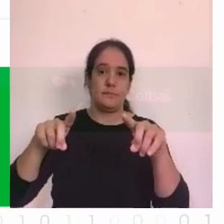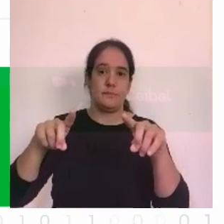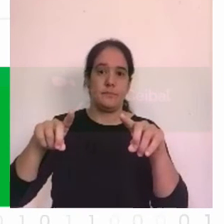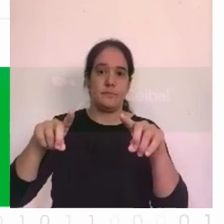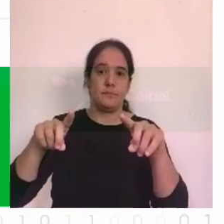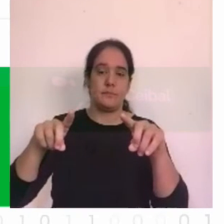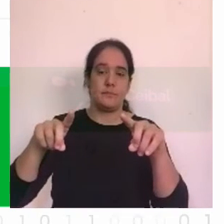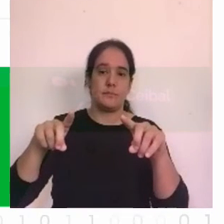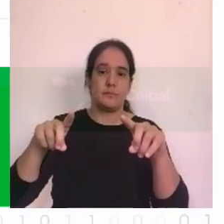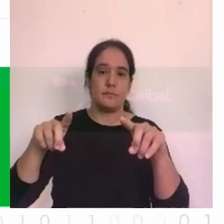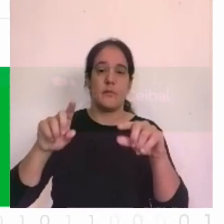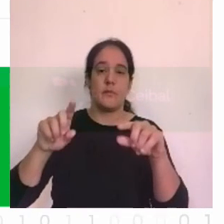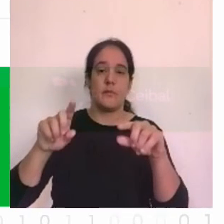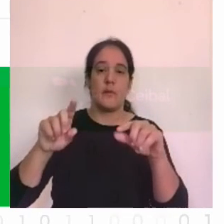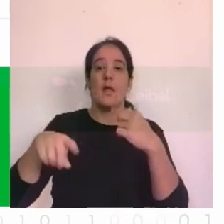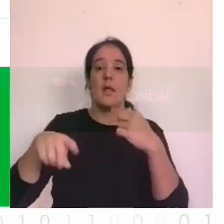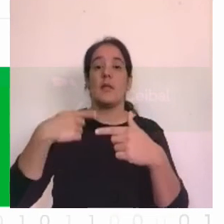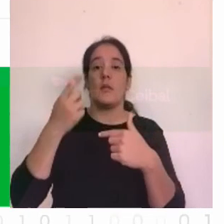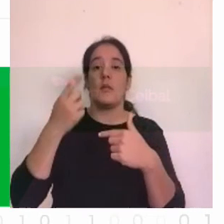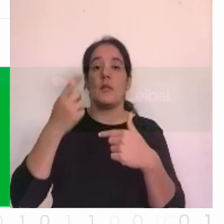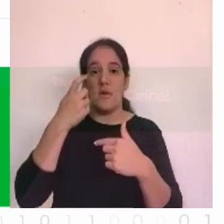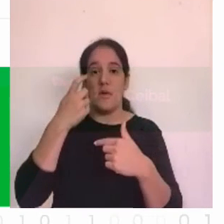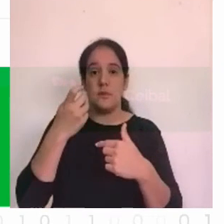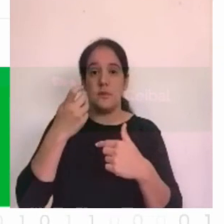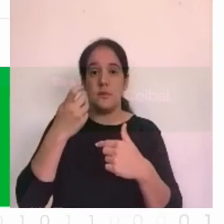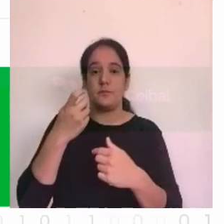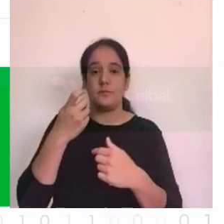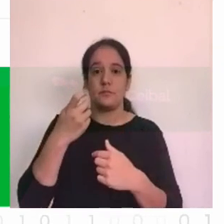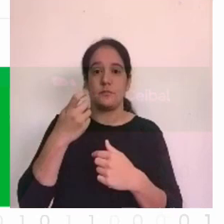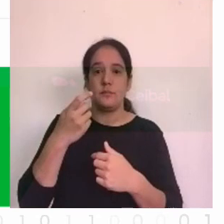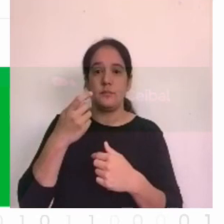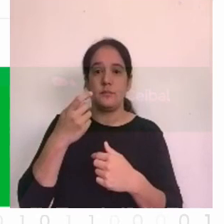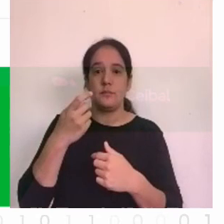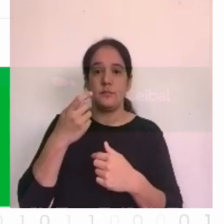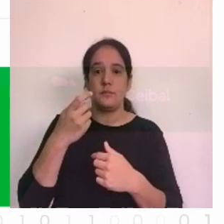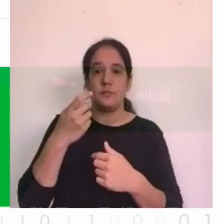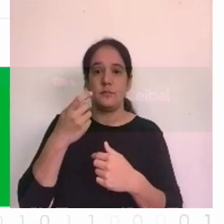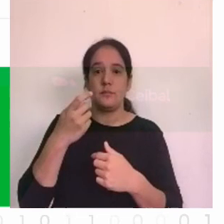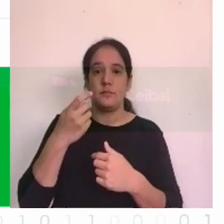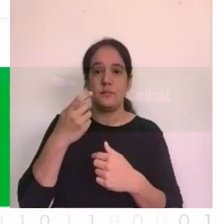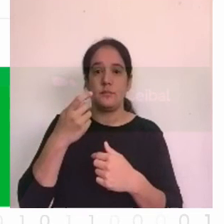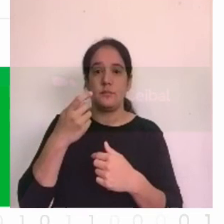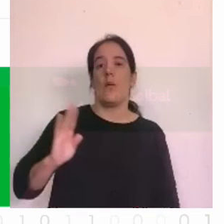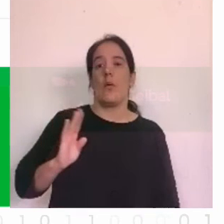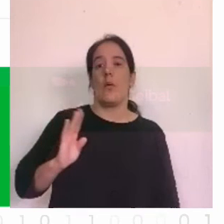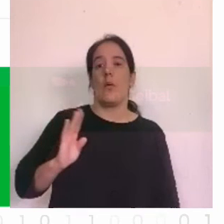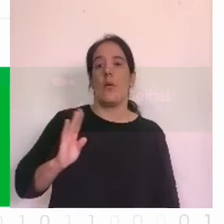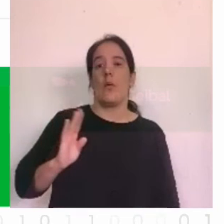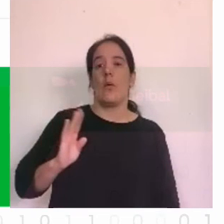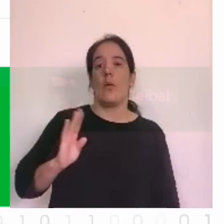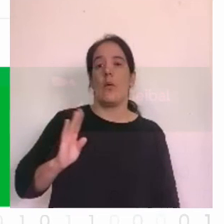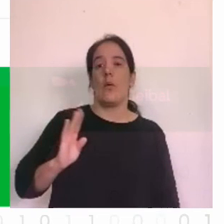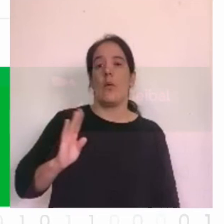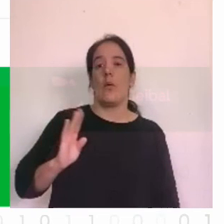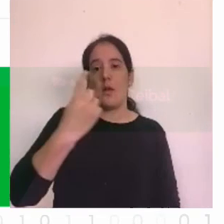Después, también acá podemos ver la cantidad de hombres y mujeres que hay en cada una de las ramas de actividad.